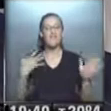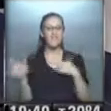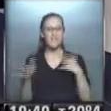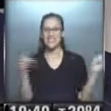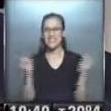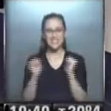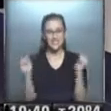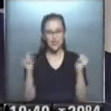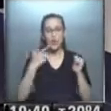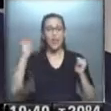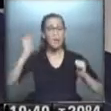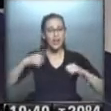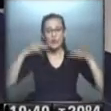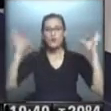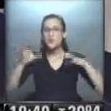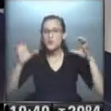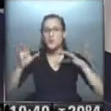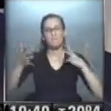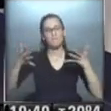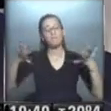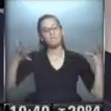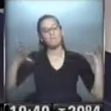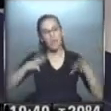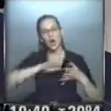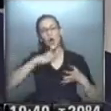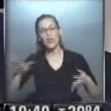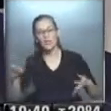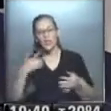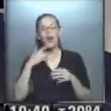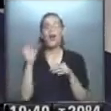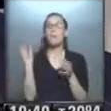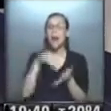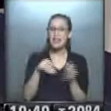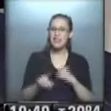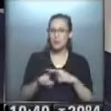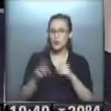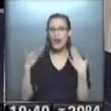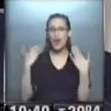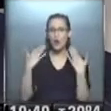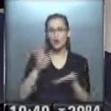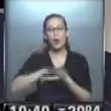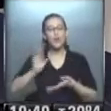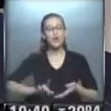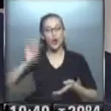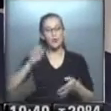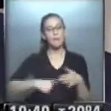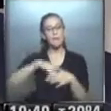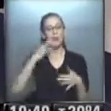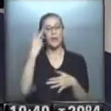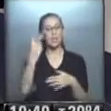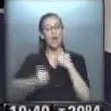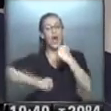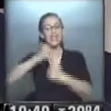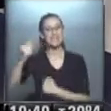va a generar la posibilidad de precipitaciones a lo largo de la cordillera. Todavía con temperaturas elevadas en el norte, máximas de 22 a 26 grados, y